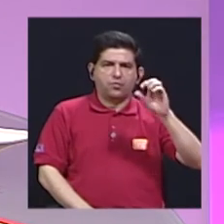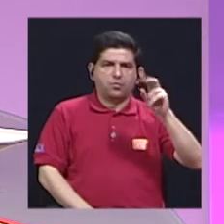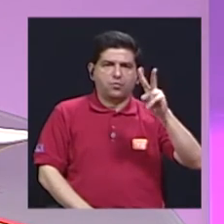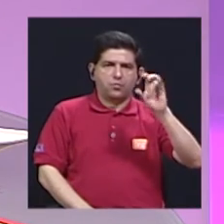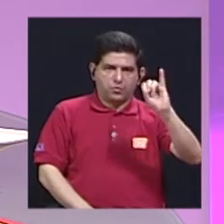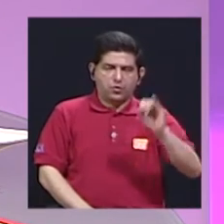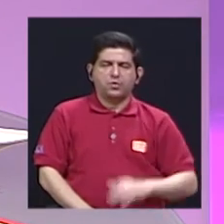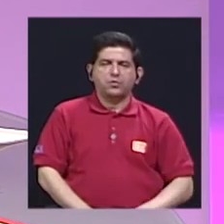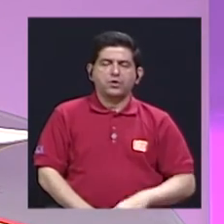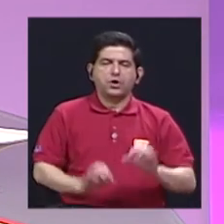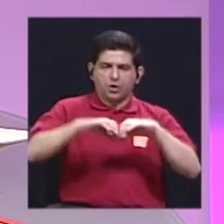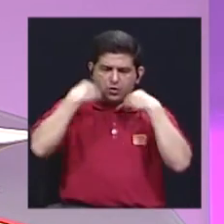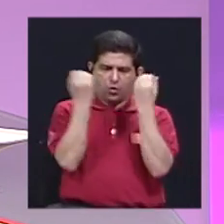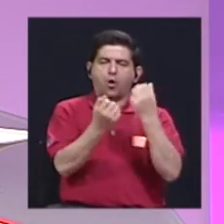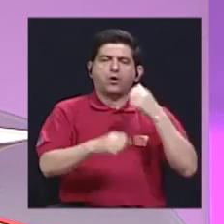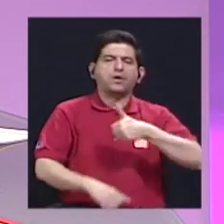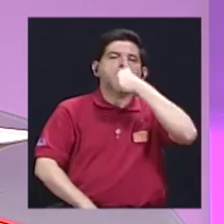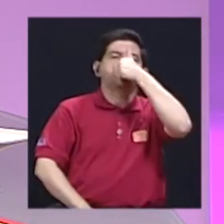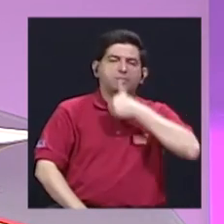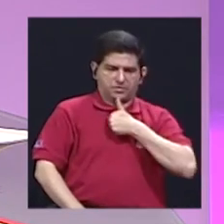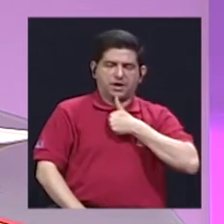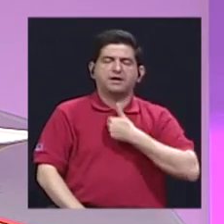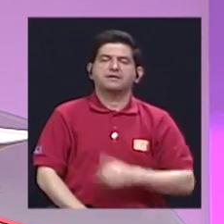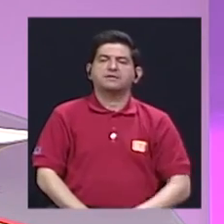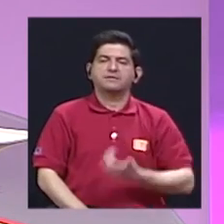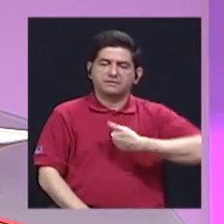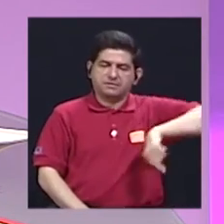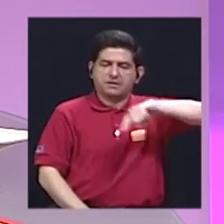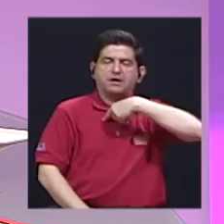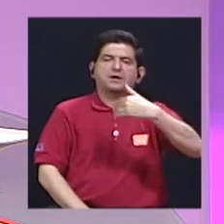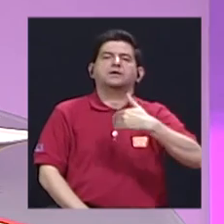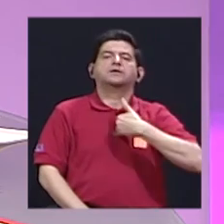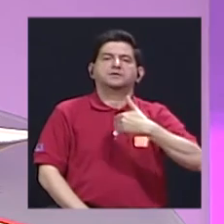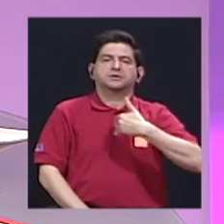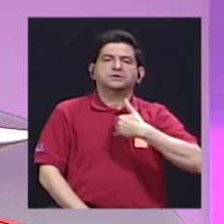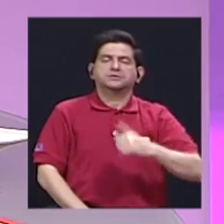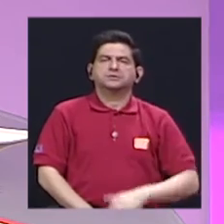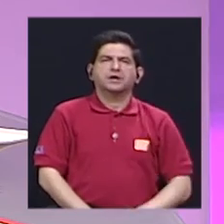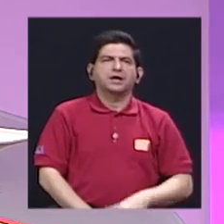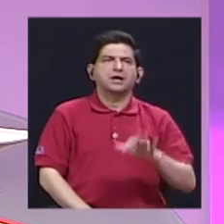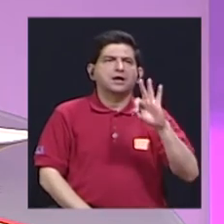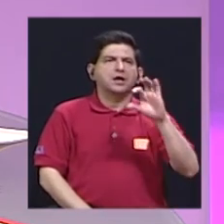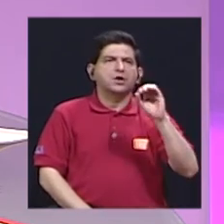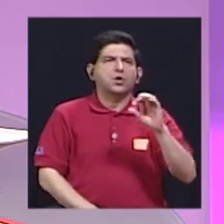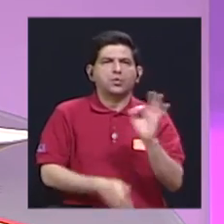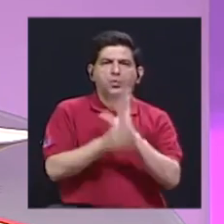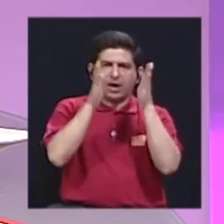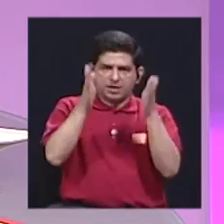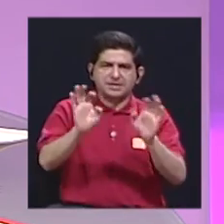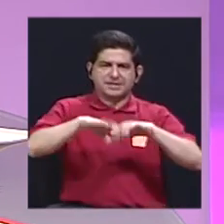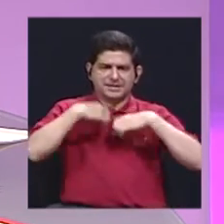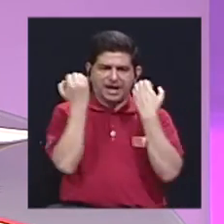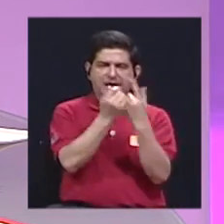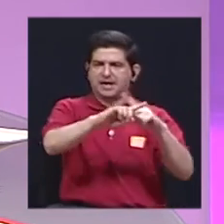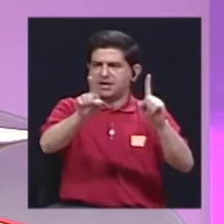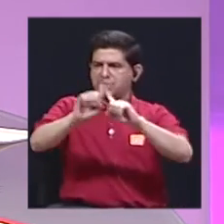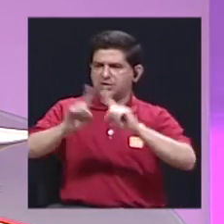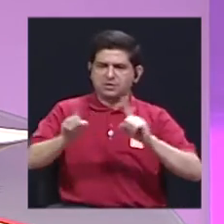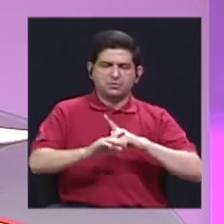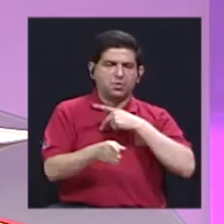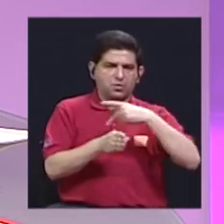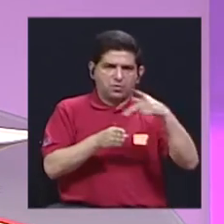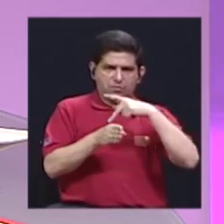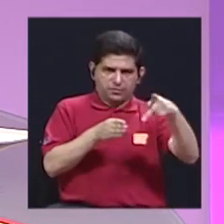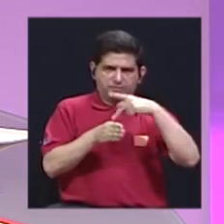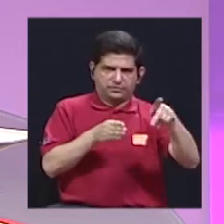decía privada nosotros tenemos y 90 funcionarios es un equipo interdisciplinario